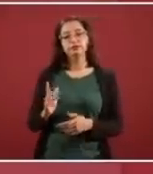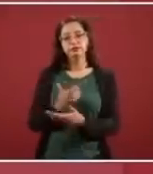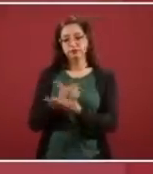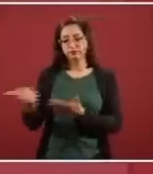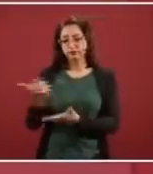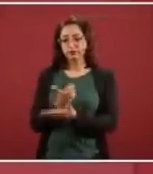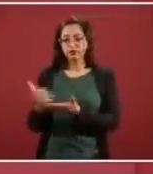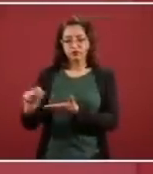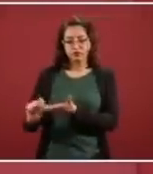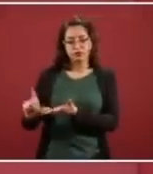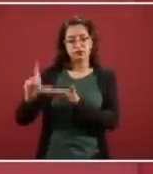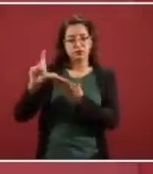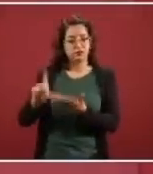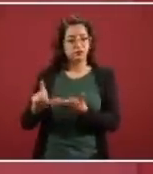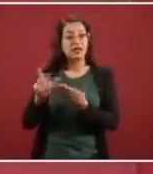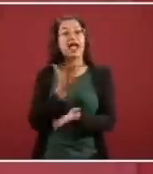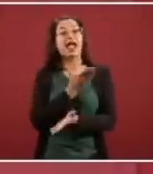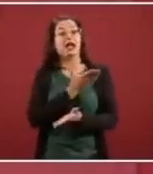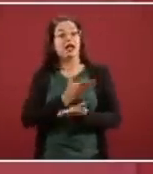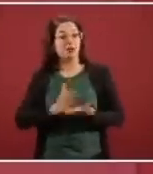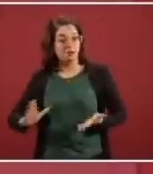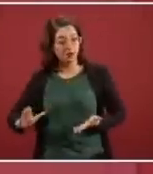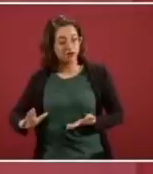el salario,